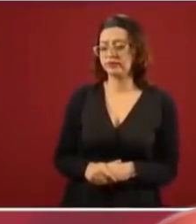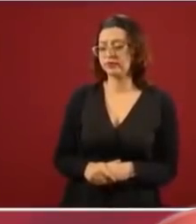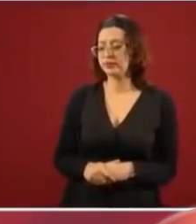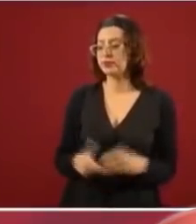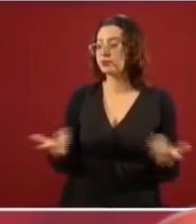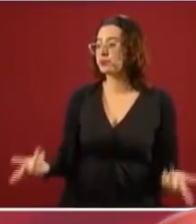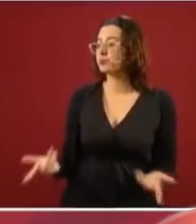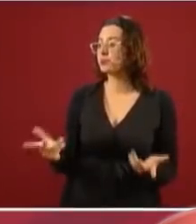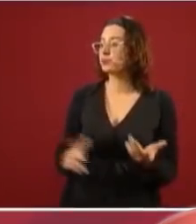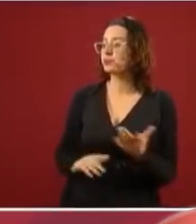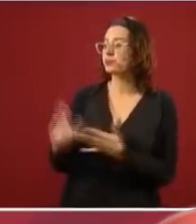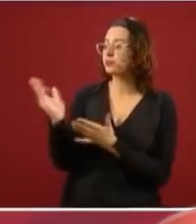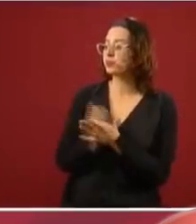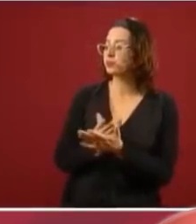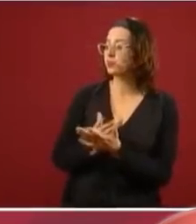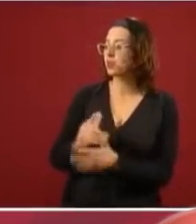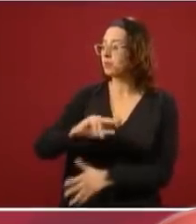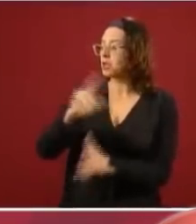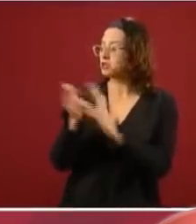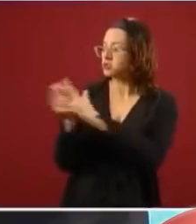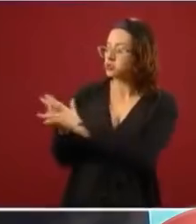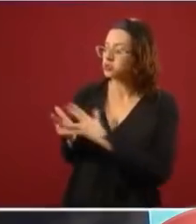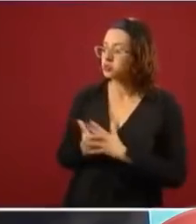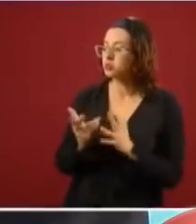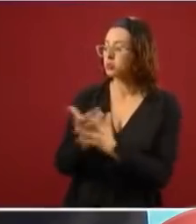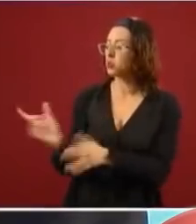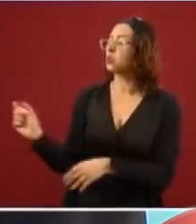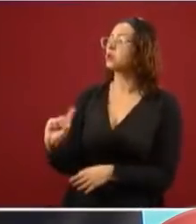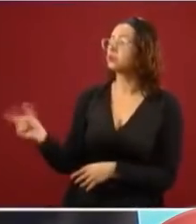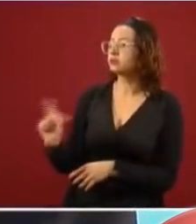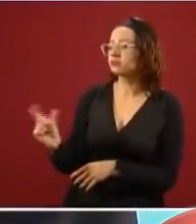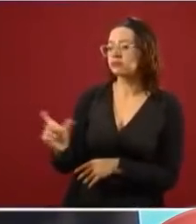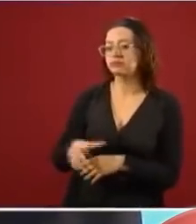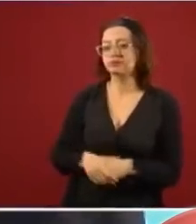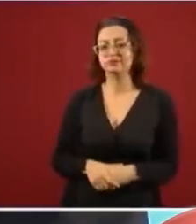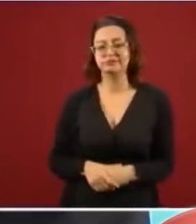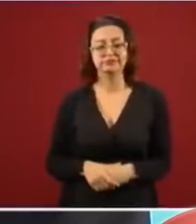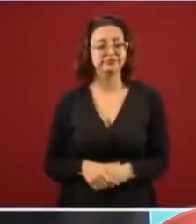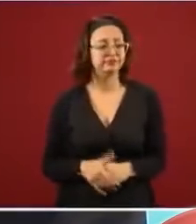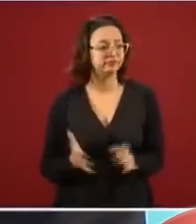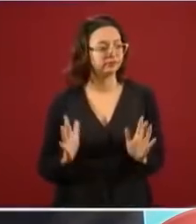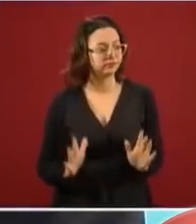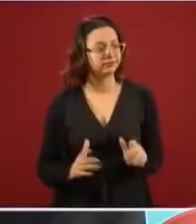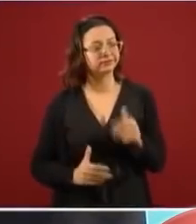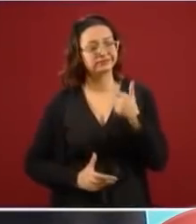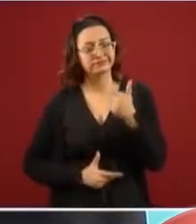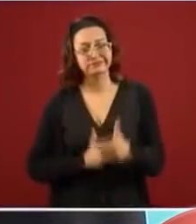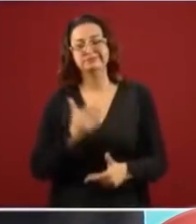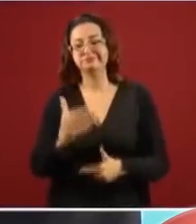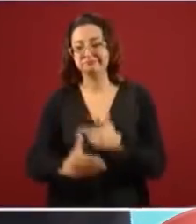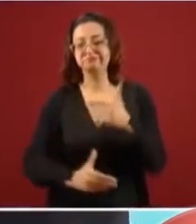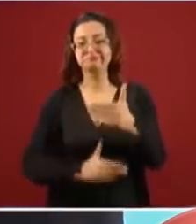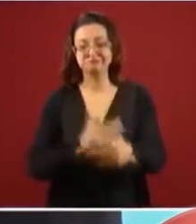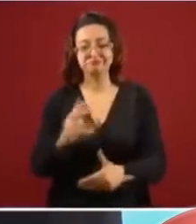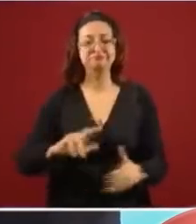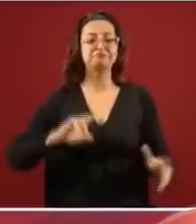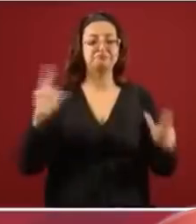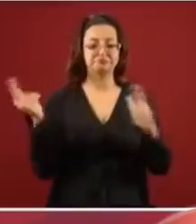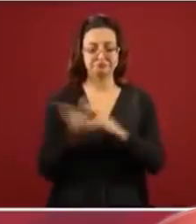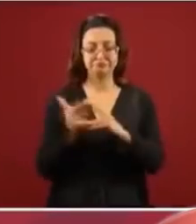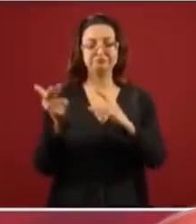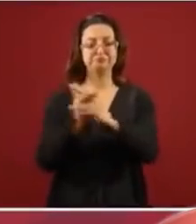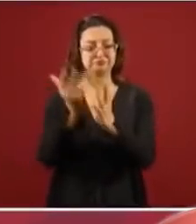o se reduce la tasa de homicidios? Se va a reducir la tasa de homicidios, que tenemos la